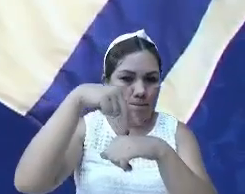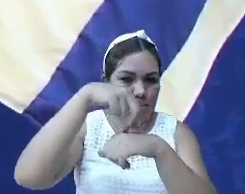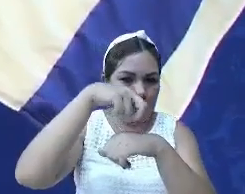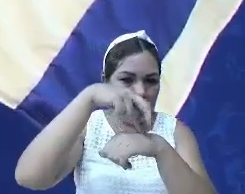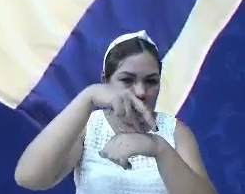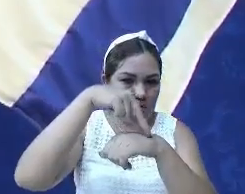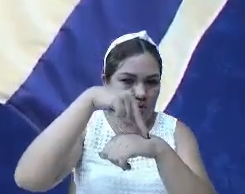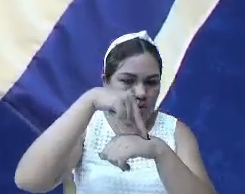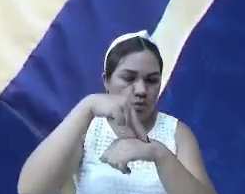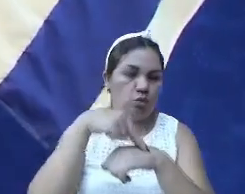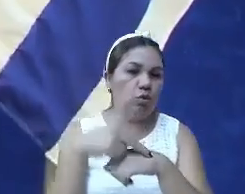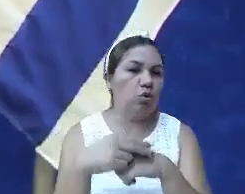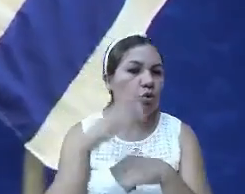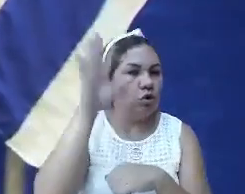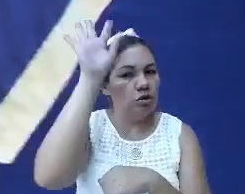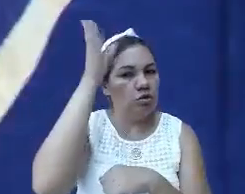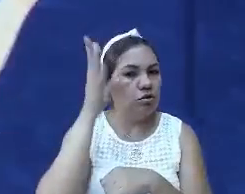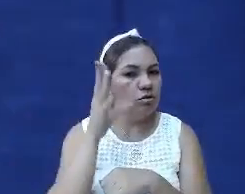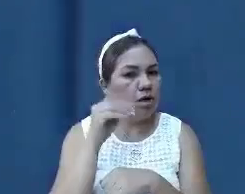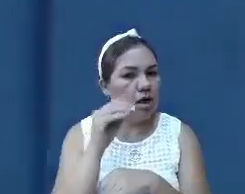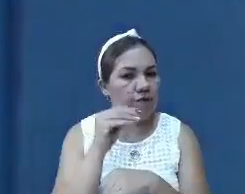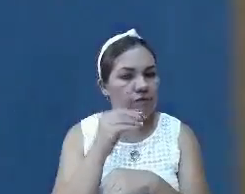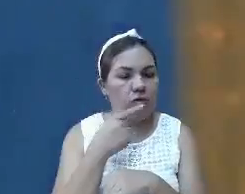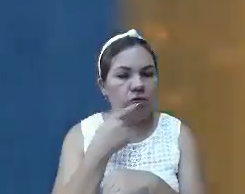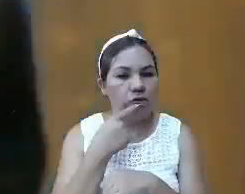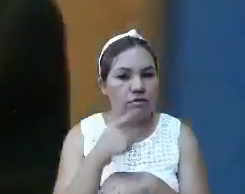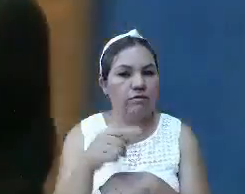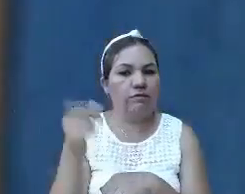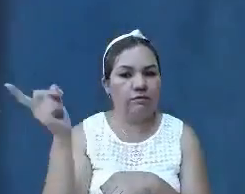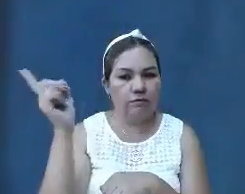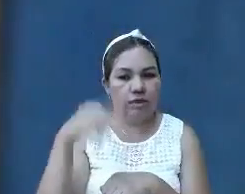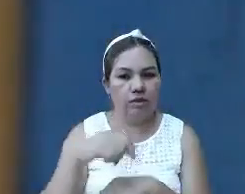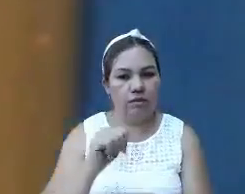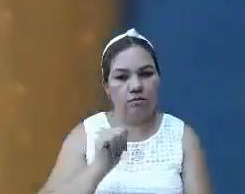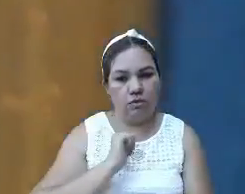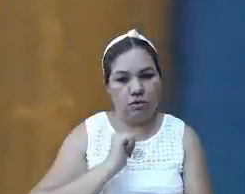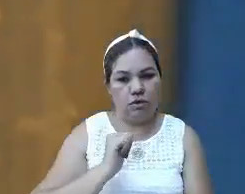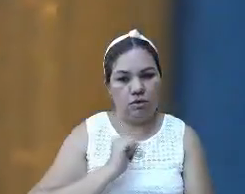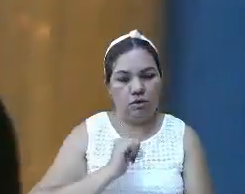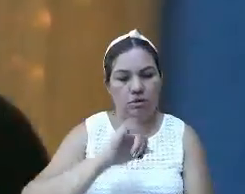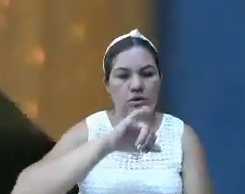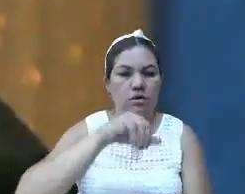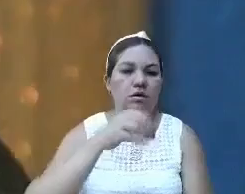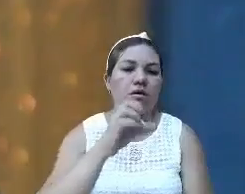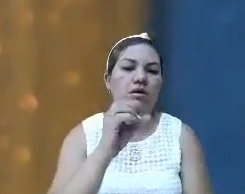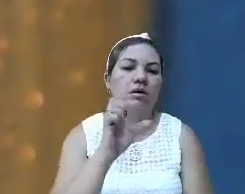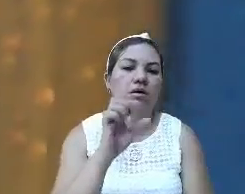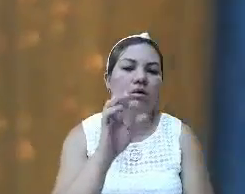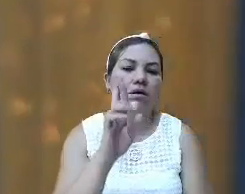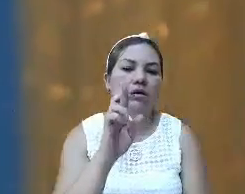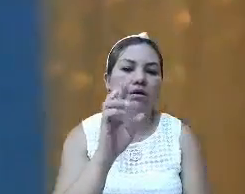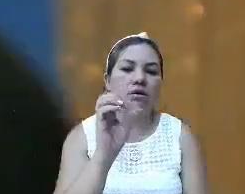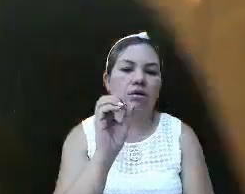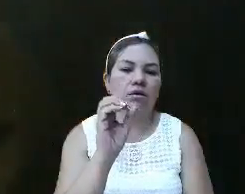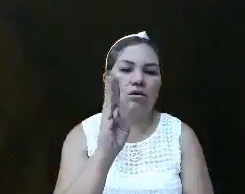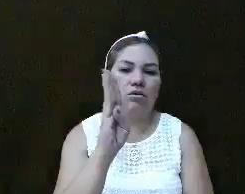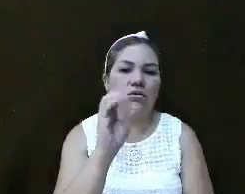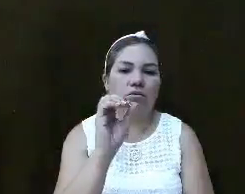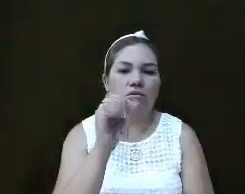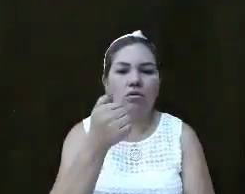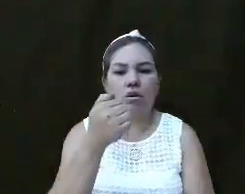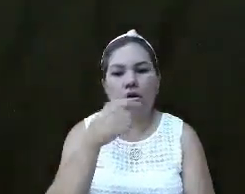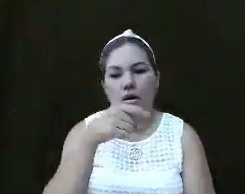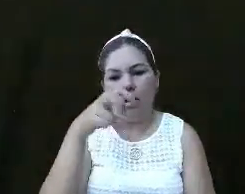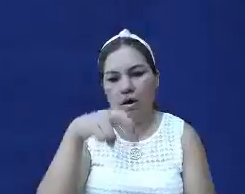ciego y le dijo, va a venir la mujer de Jeroboam y va a querer que le bendigas, va a querer